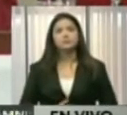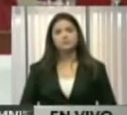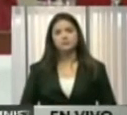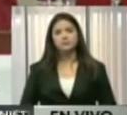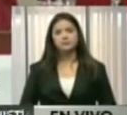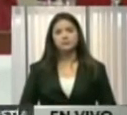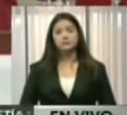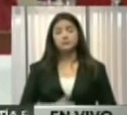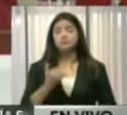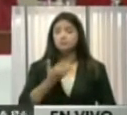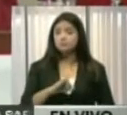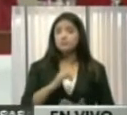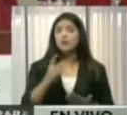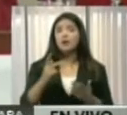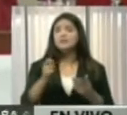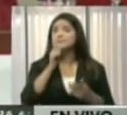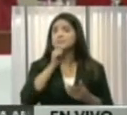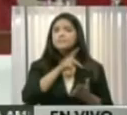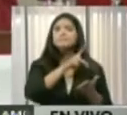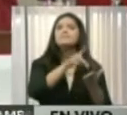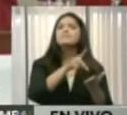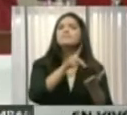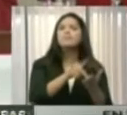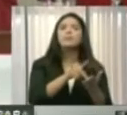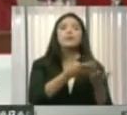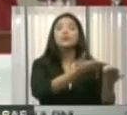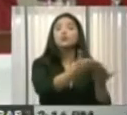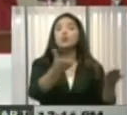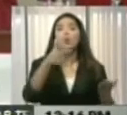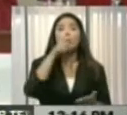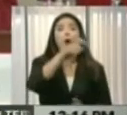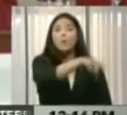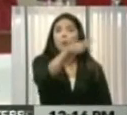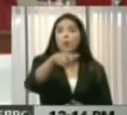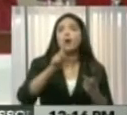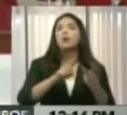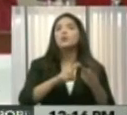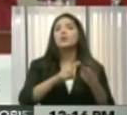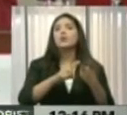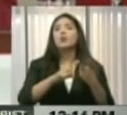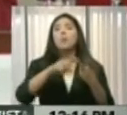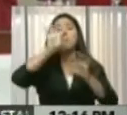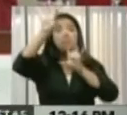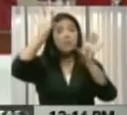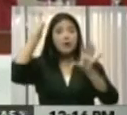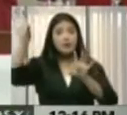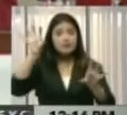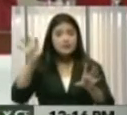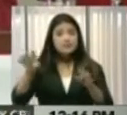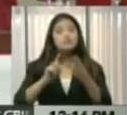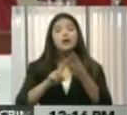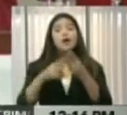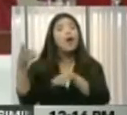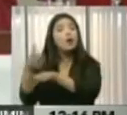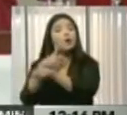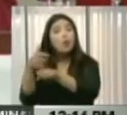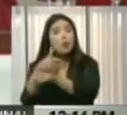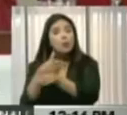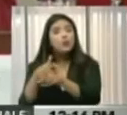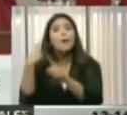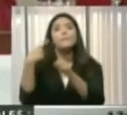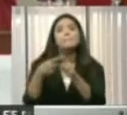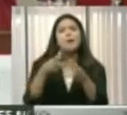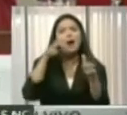que contarán con la participación de la sociedad, la comunidad internacional, el gobierno y el Ejército